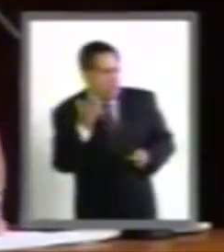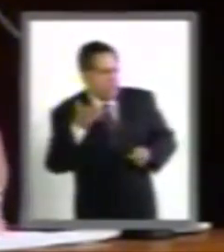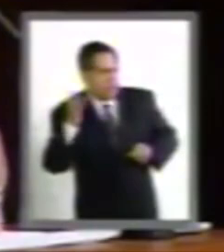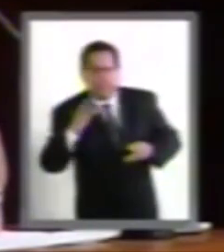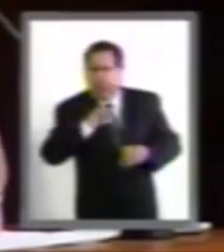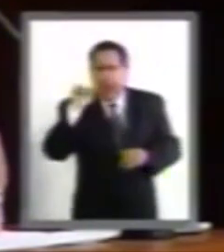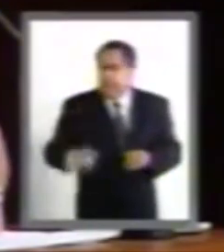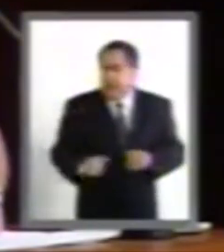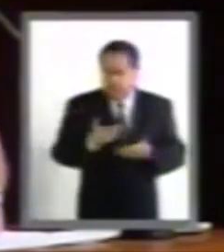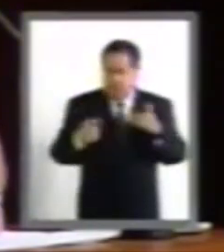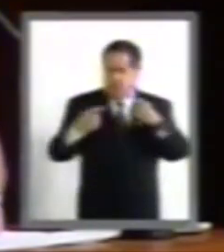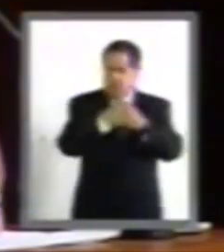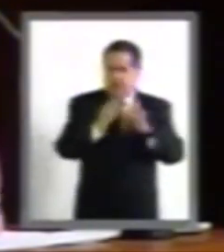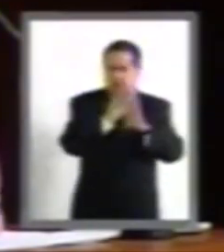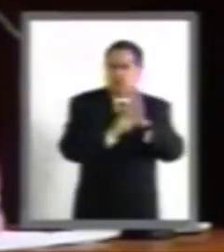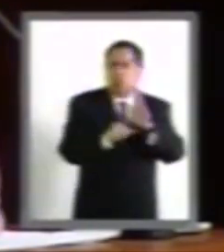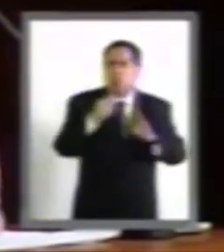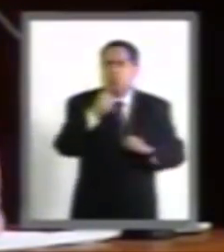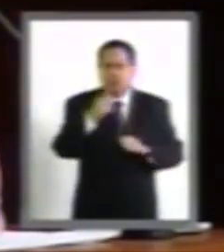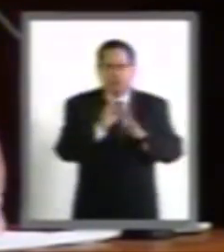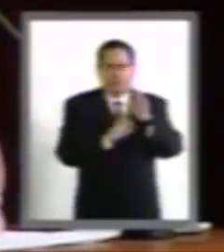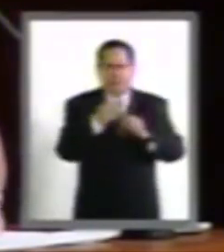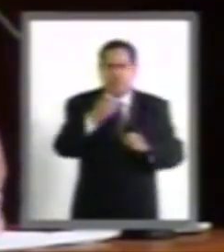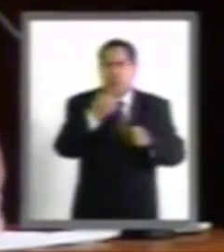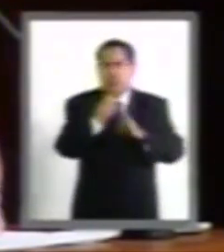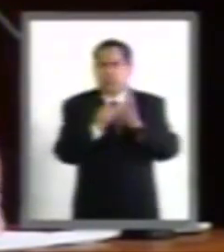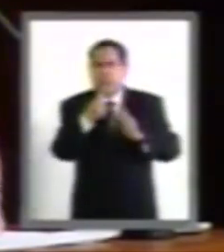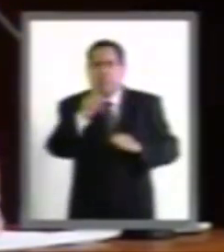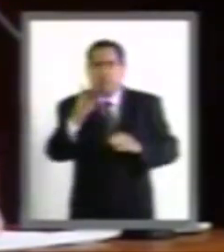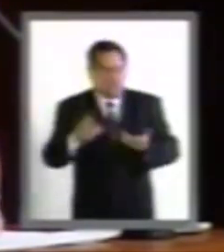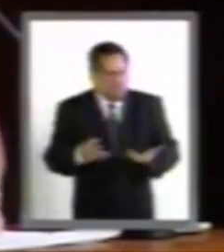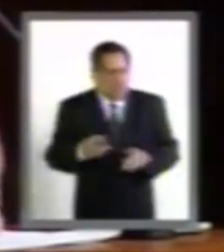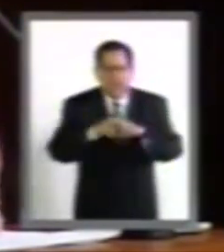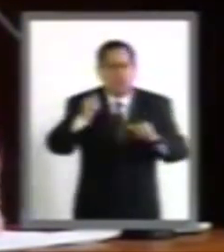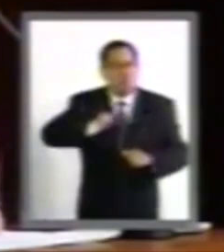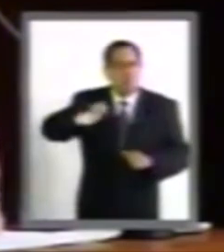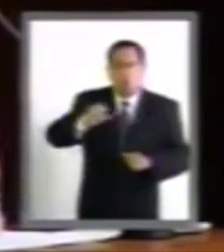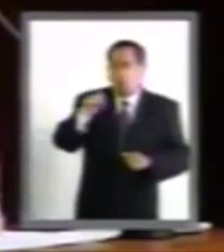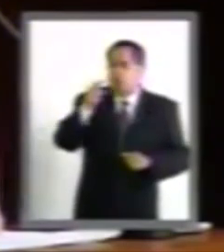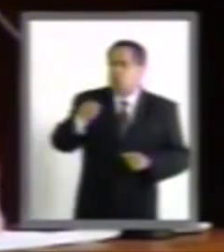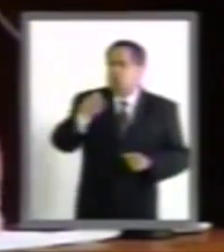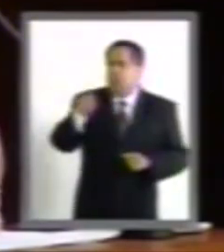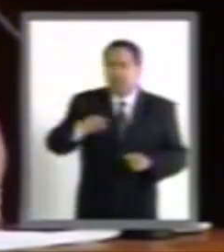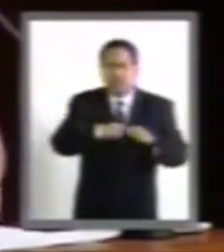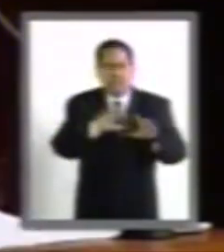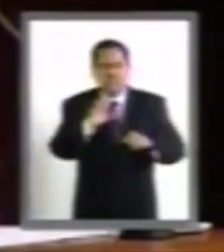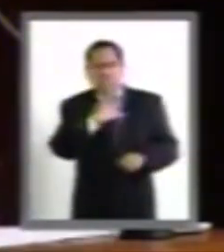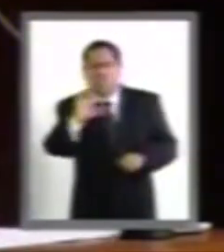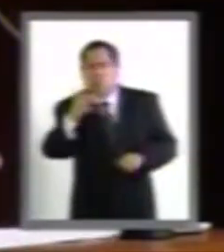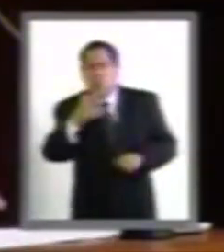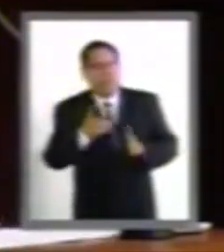la Constitución en su artículo 3 y 123. En el movimiento de Otón Salazar despidieron a 550 y todos